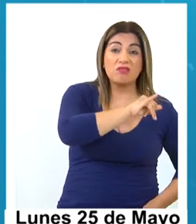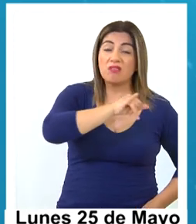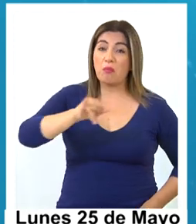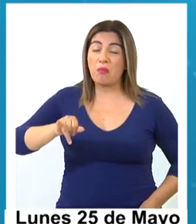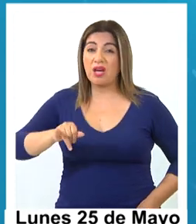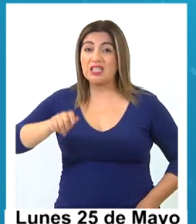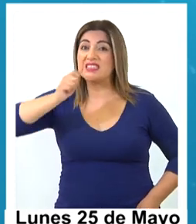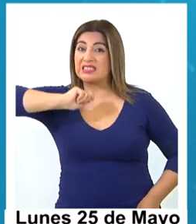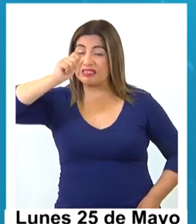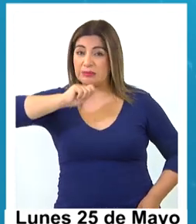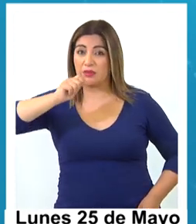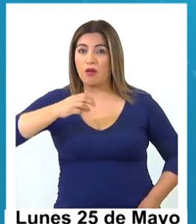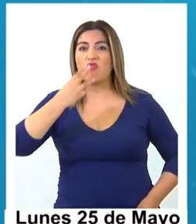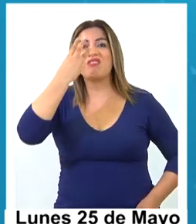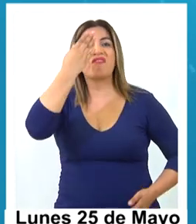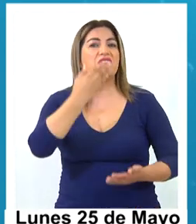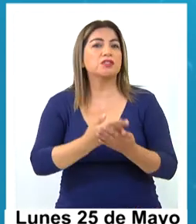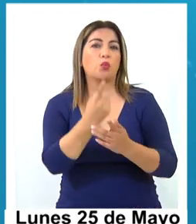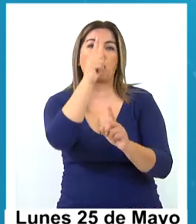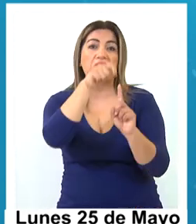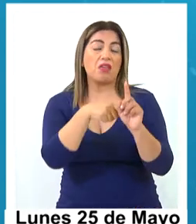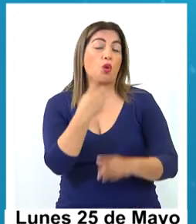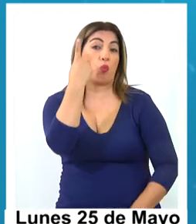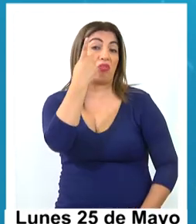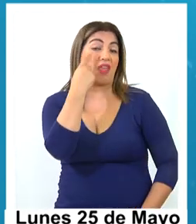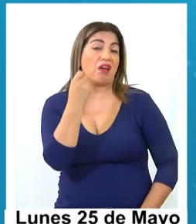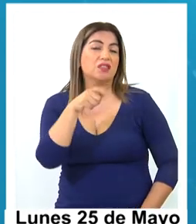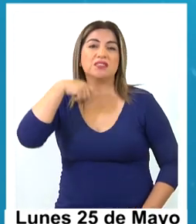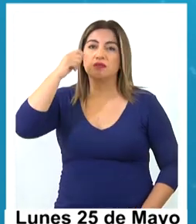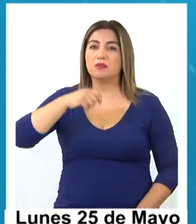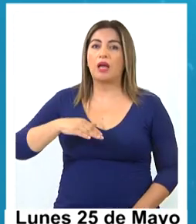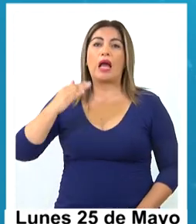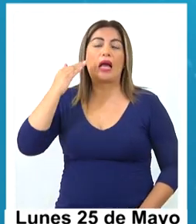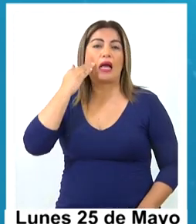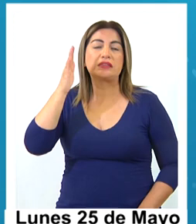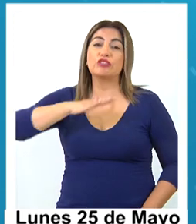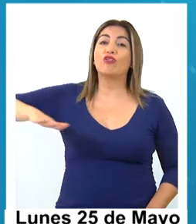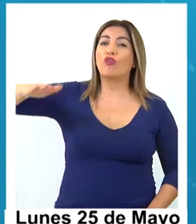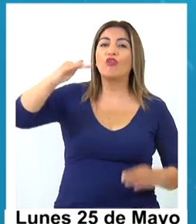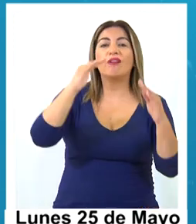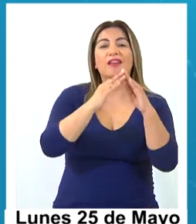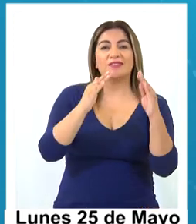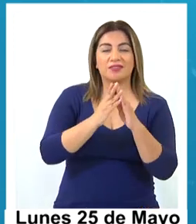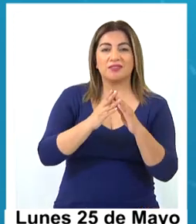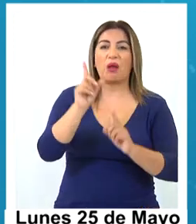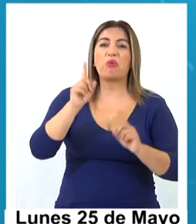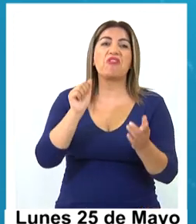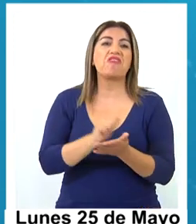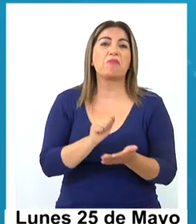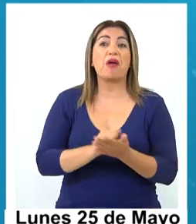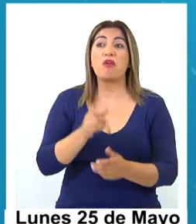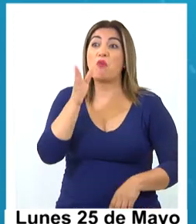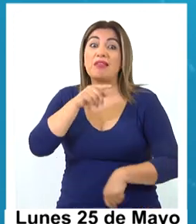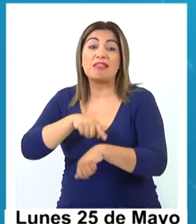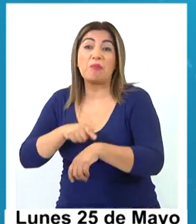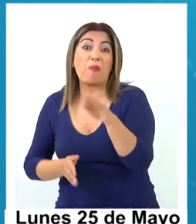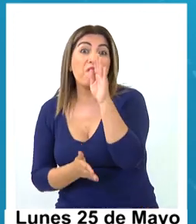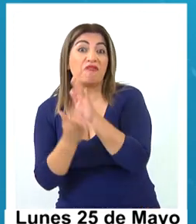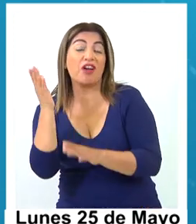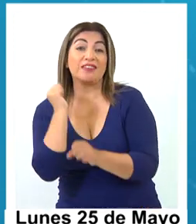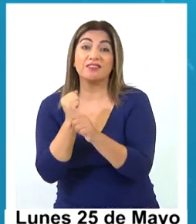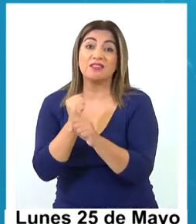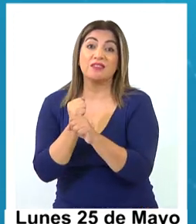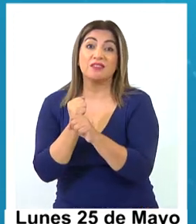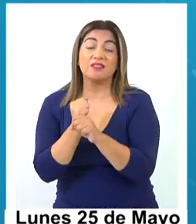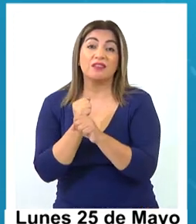cada comida o por lo menos tres veces al día ya ahora estamos la mayoría estamos en la casa entonces no tenemos que reclamar porque no hay tiempo y